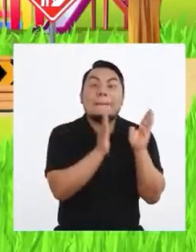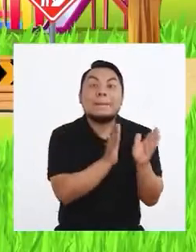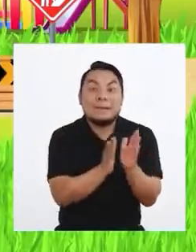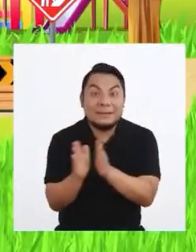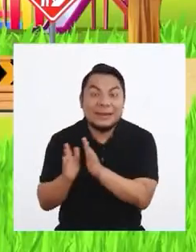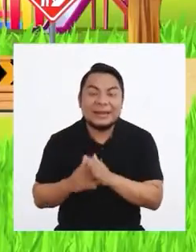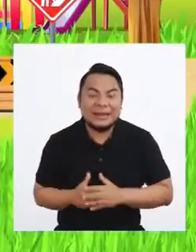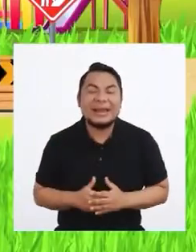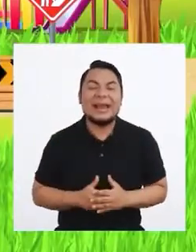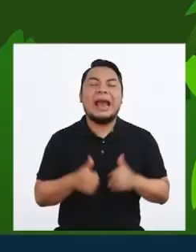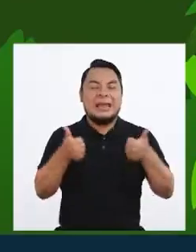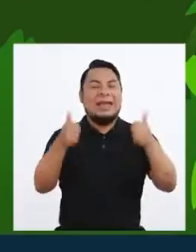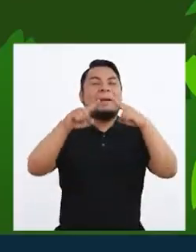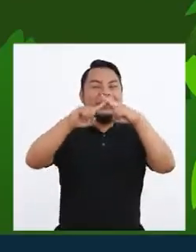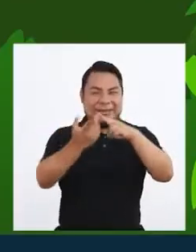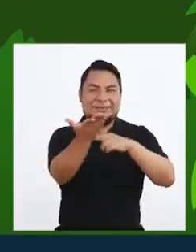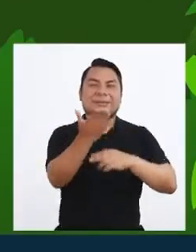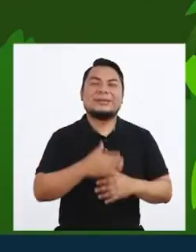y preparado!